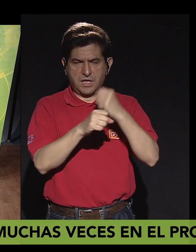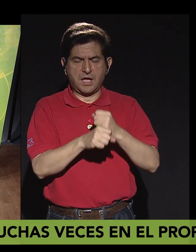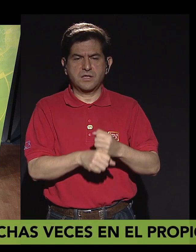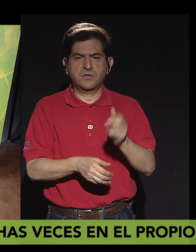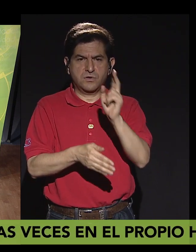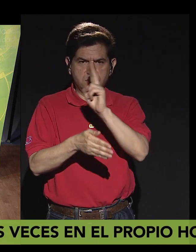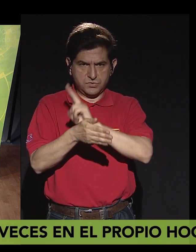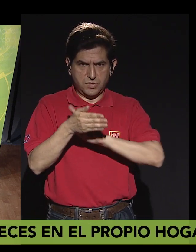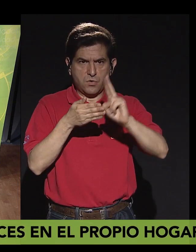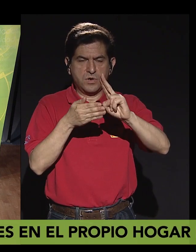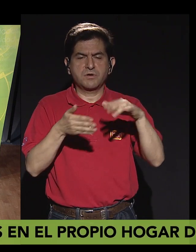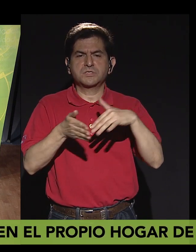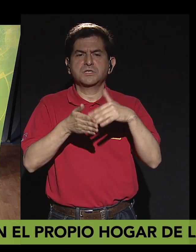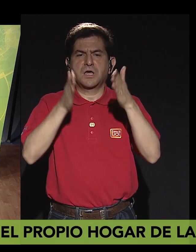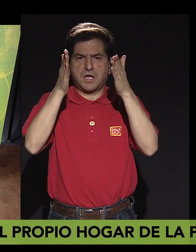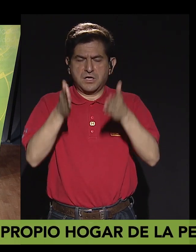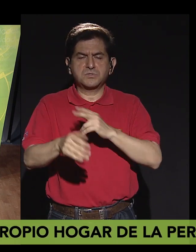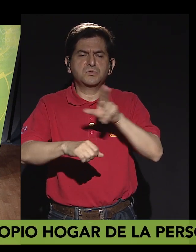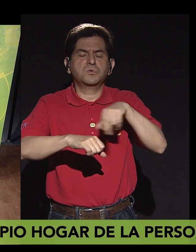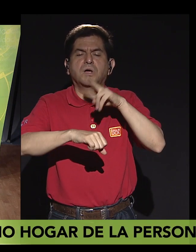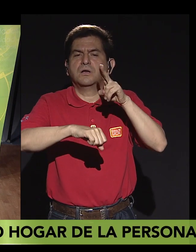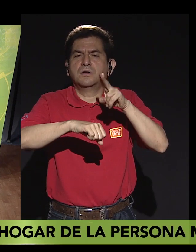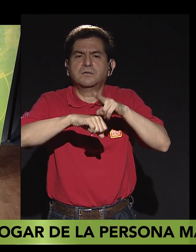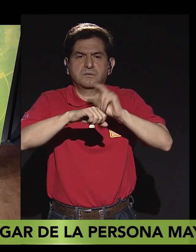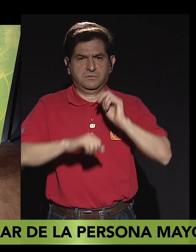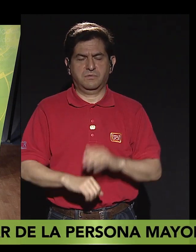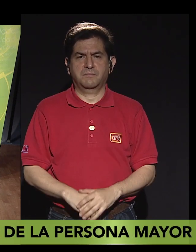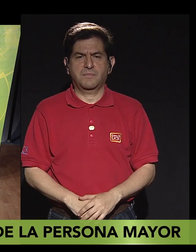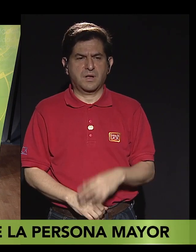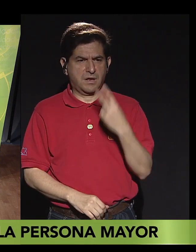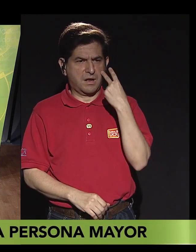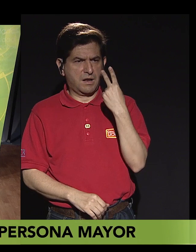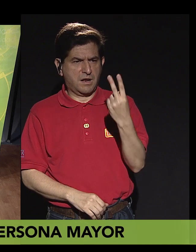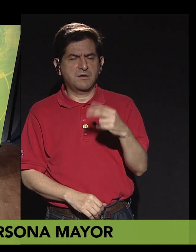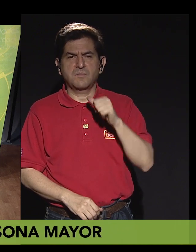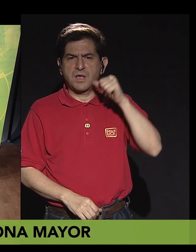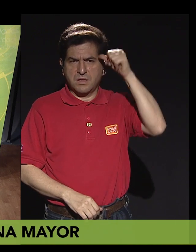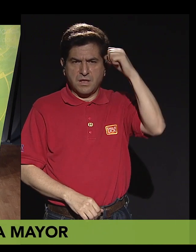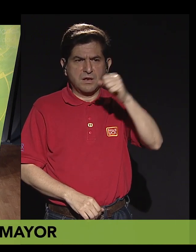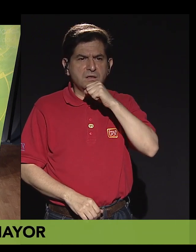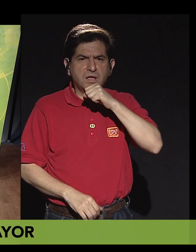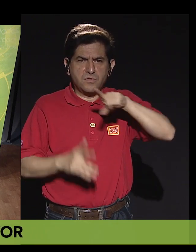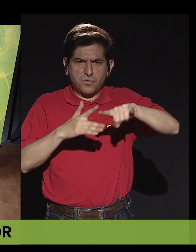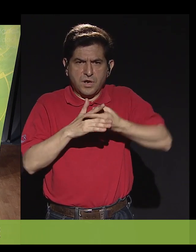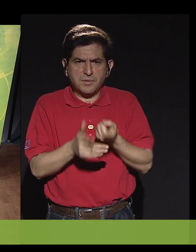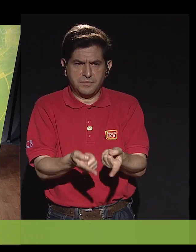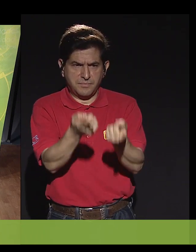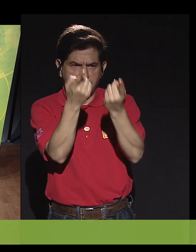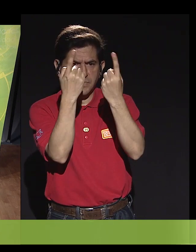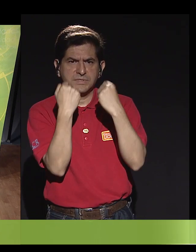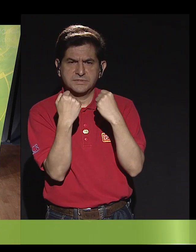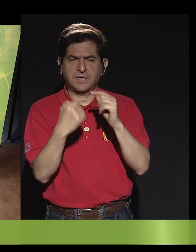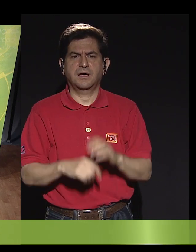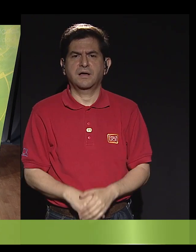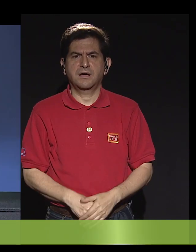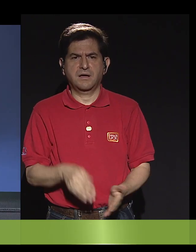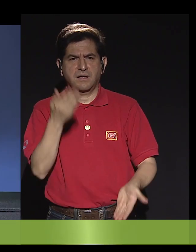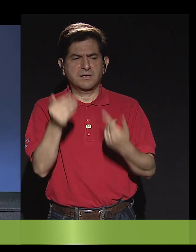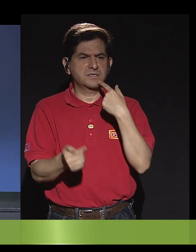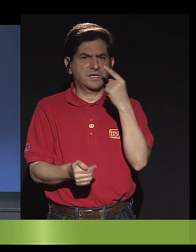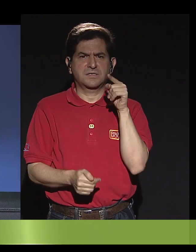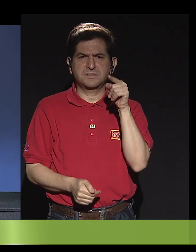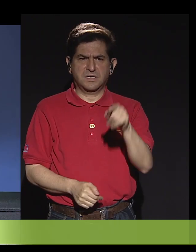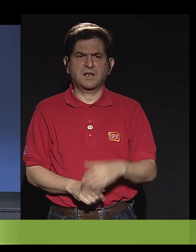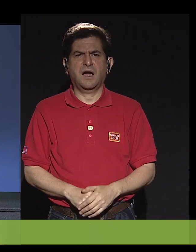la universidad era muy común que los estudiantes, cuando veían que los adultos mayores empezaban a llegar, inclusive